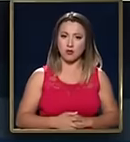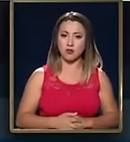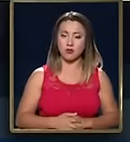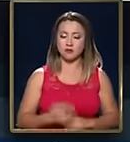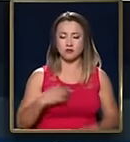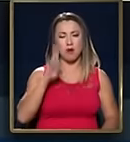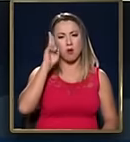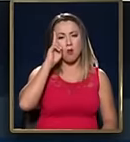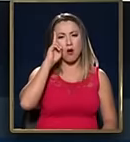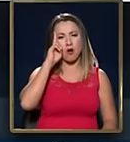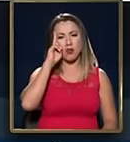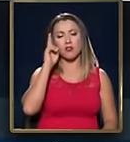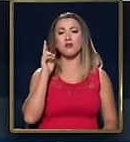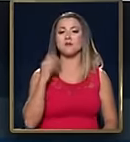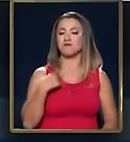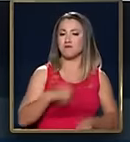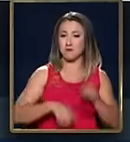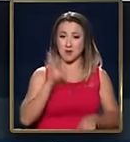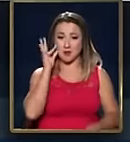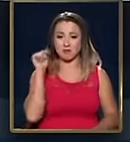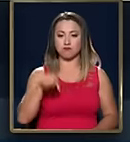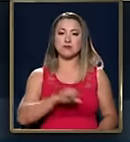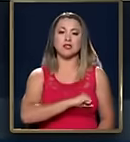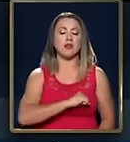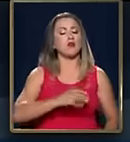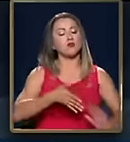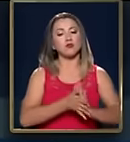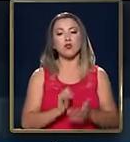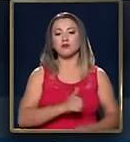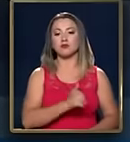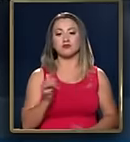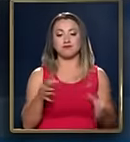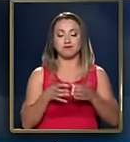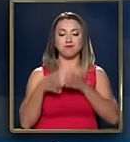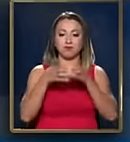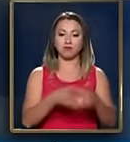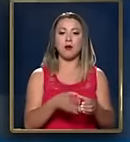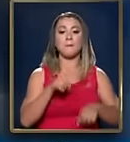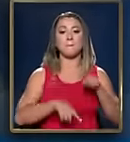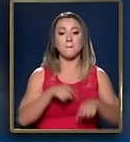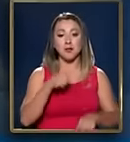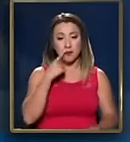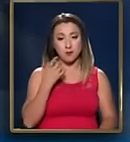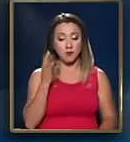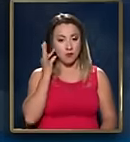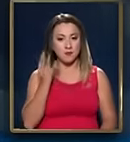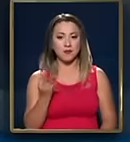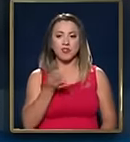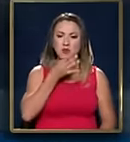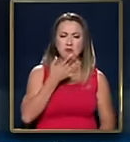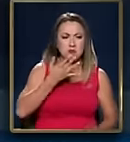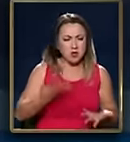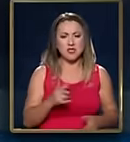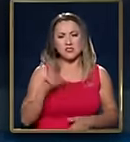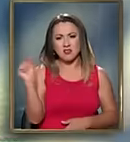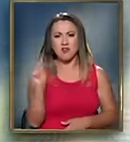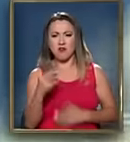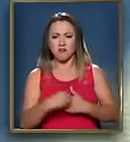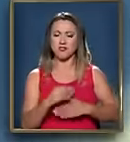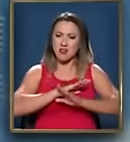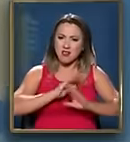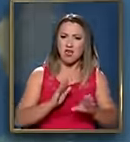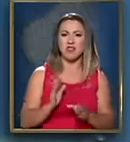Yo recuerdo cuando mi prima se vino a Santiago, todos nosotros, los primos, de alguna forma dijimos, pero ¿por qué se va? No avisa